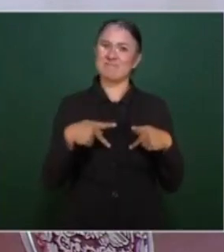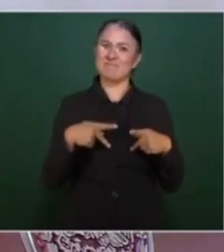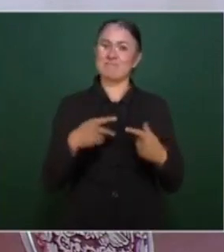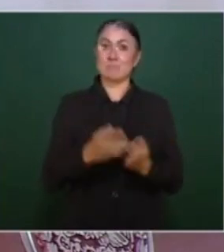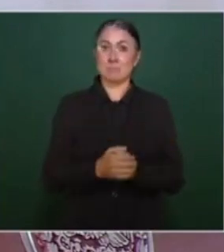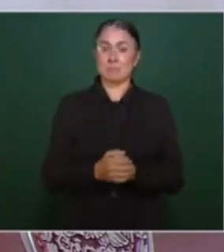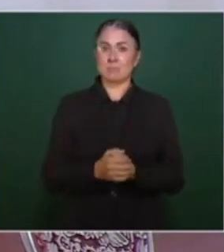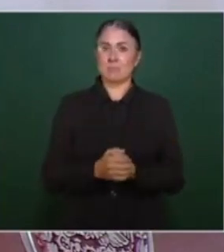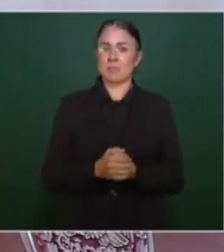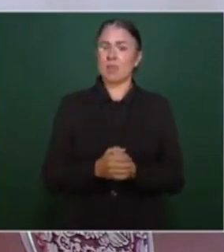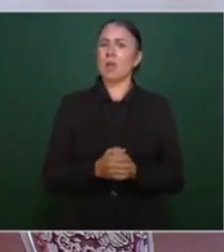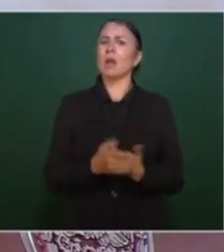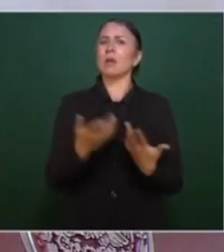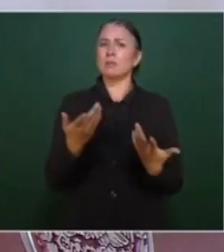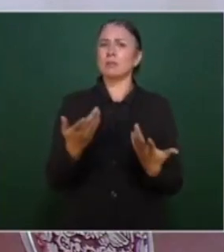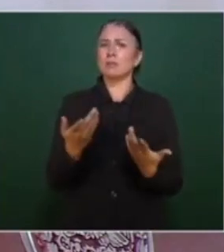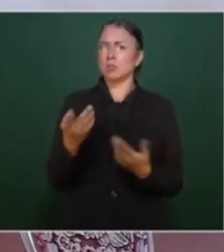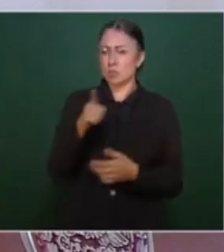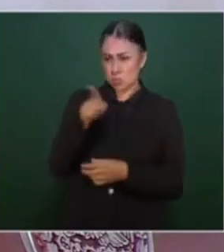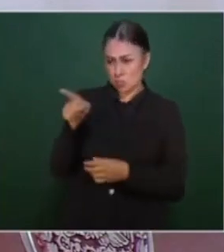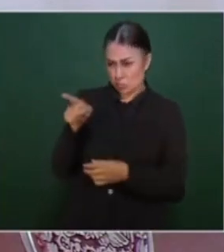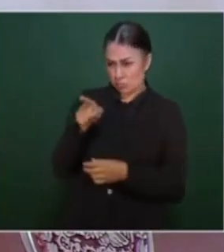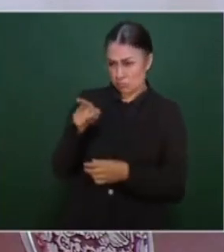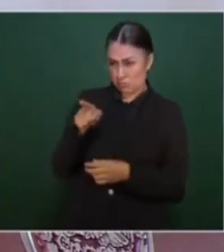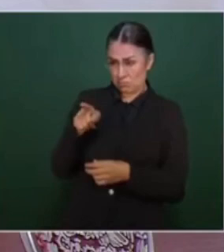que se haga la investigación, ¿no?